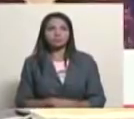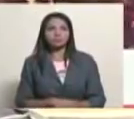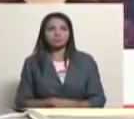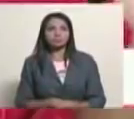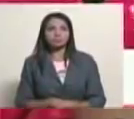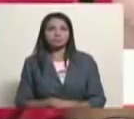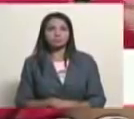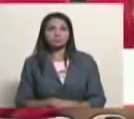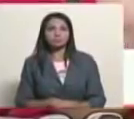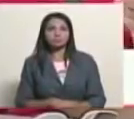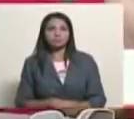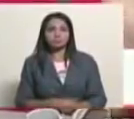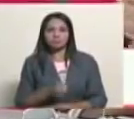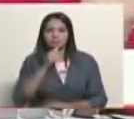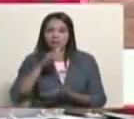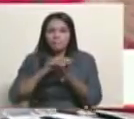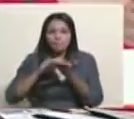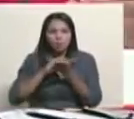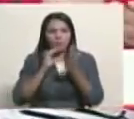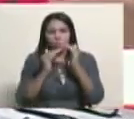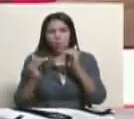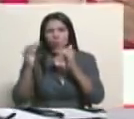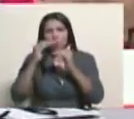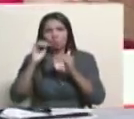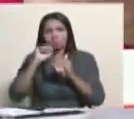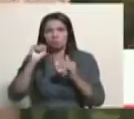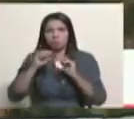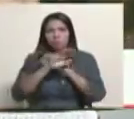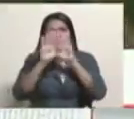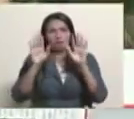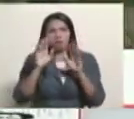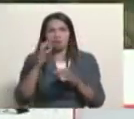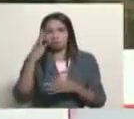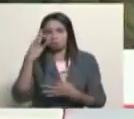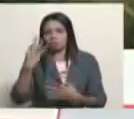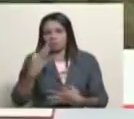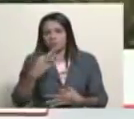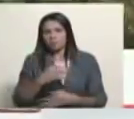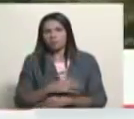¿Ah? Ah, que hay que mejorar, que hay que elevar. Claro que sí.